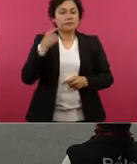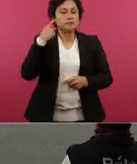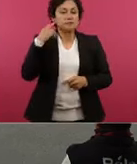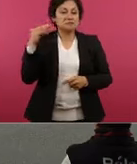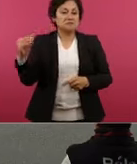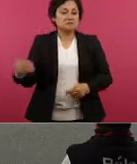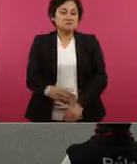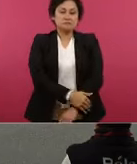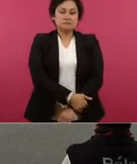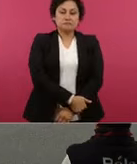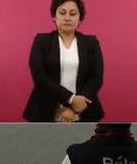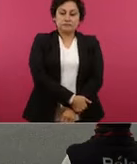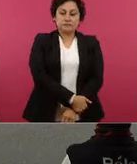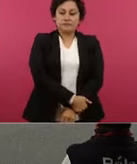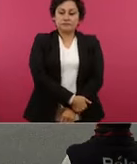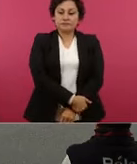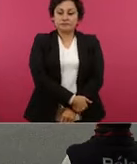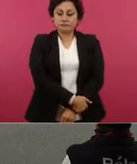Sí.